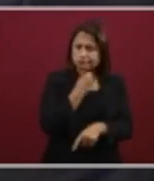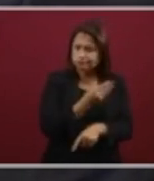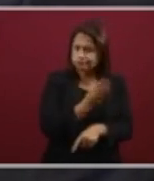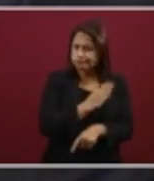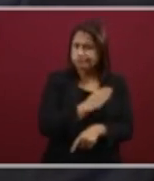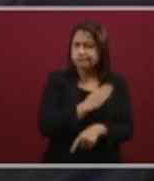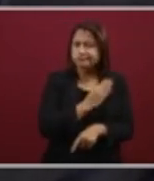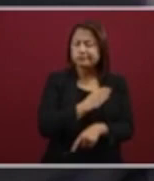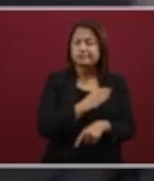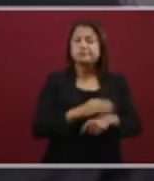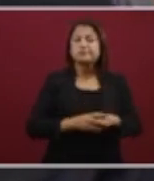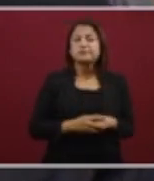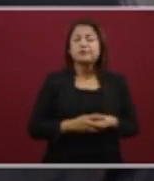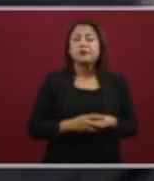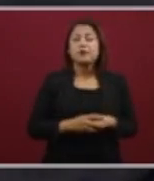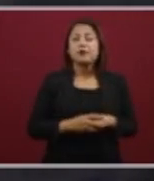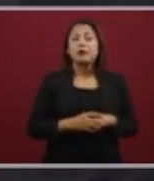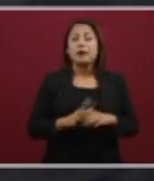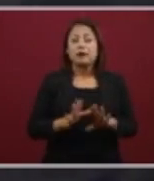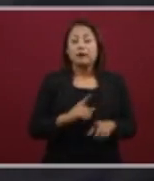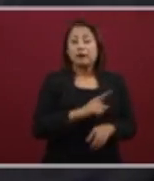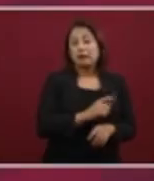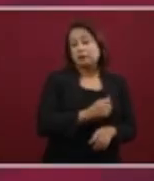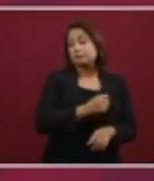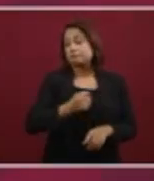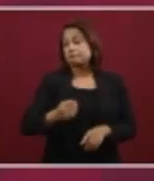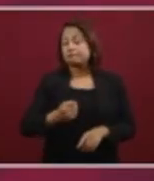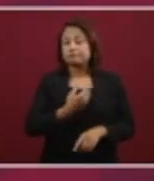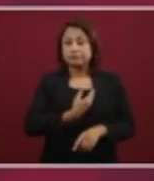Entonces, cuando empieza la represión,